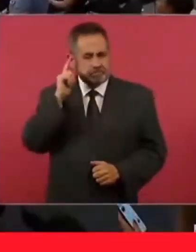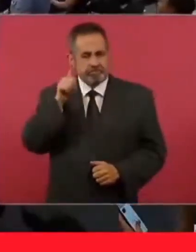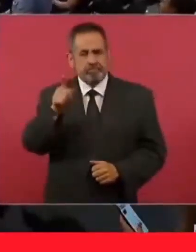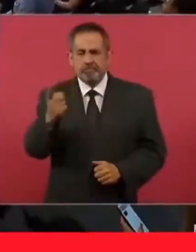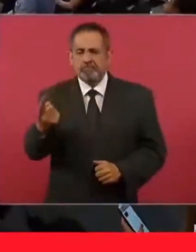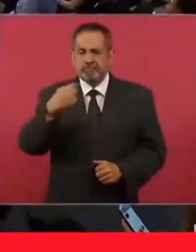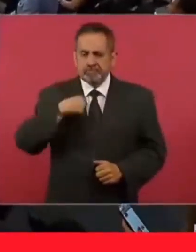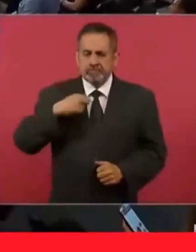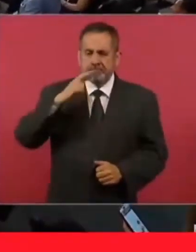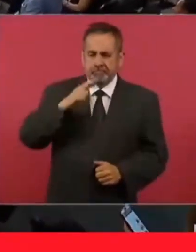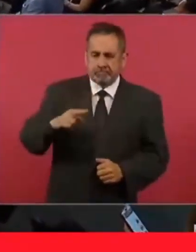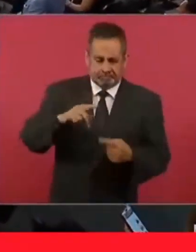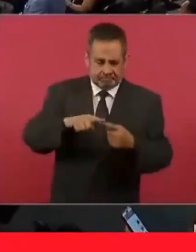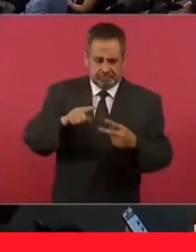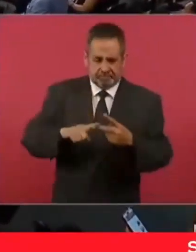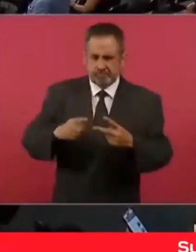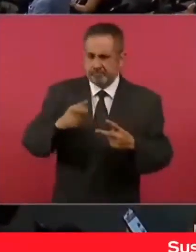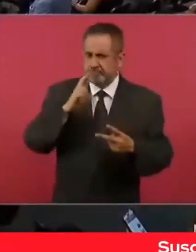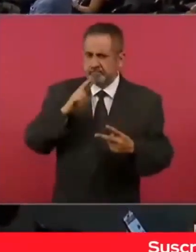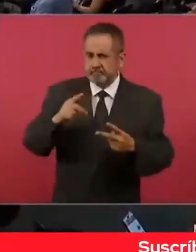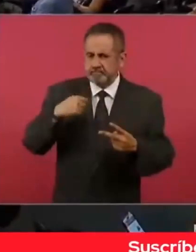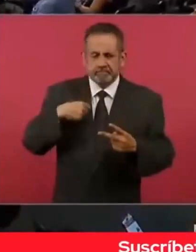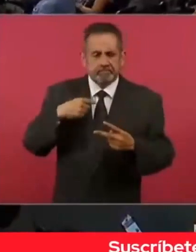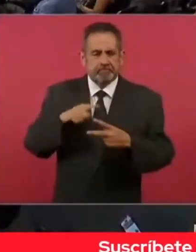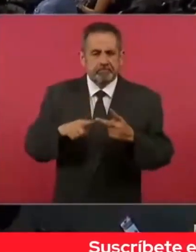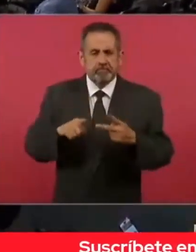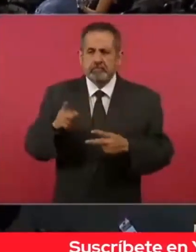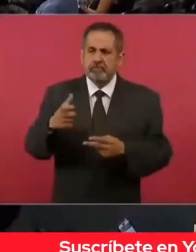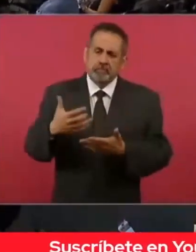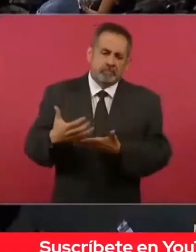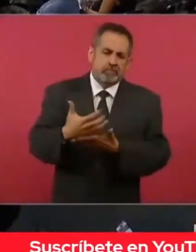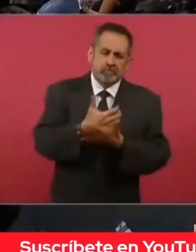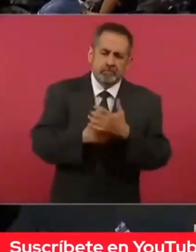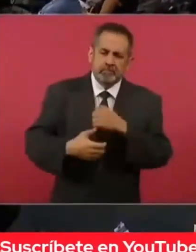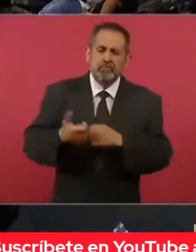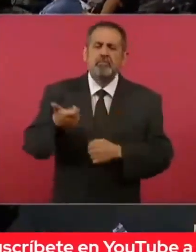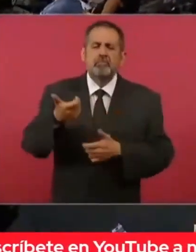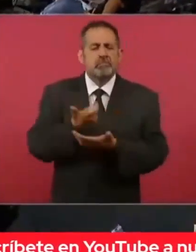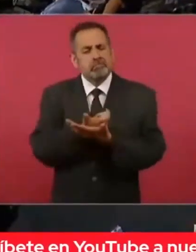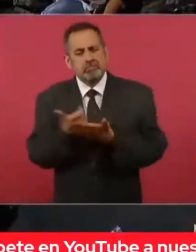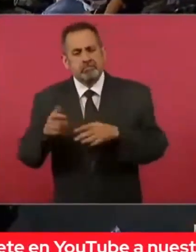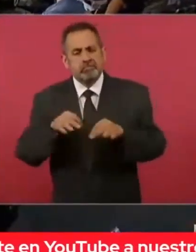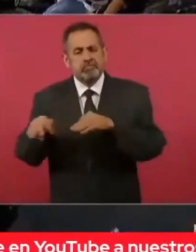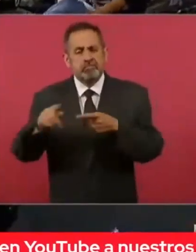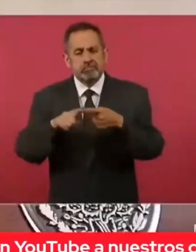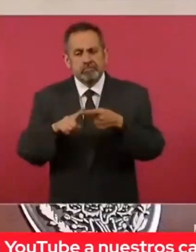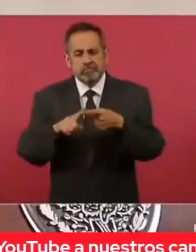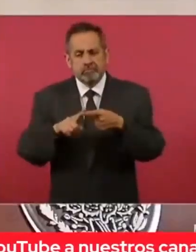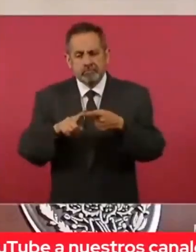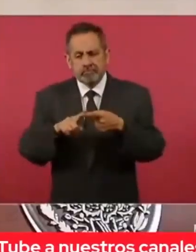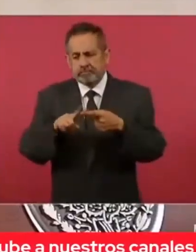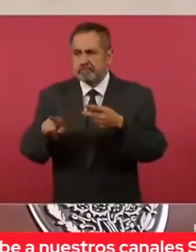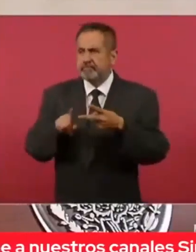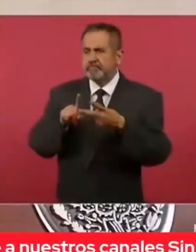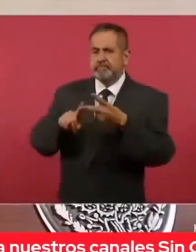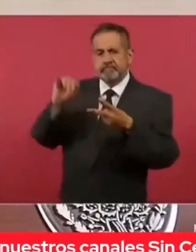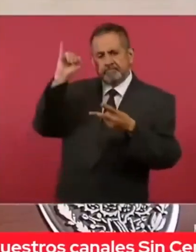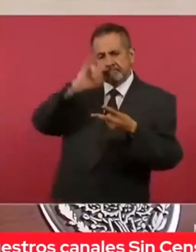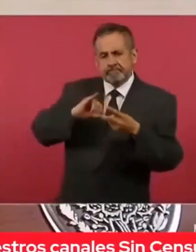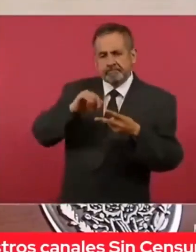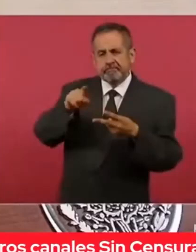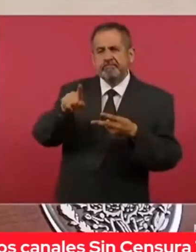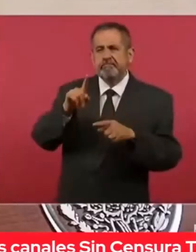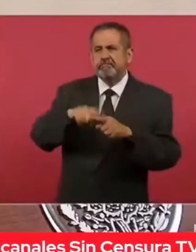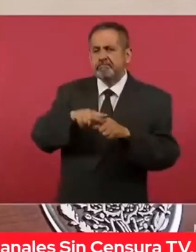él me conteste dos cosas Cuánto gana y para Quién trabaja